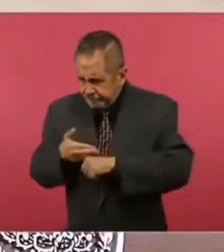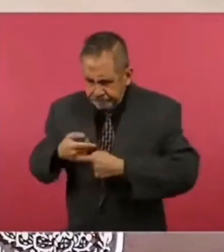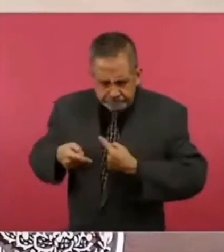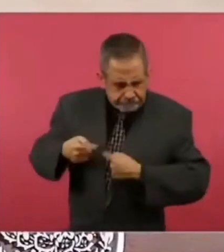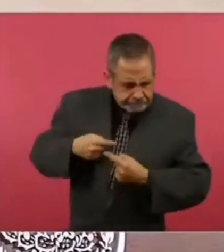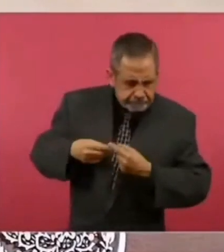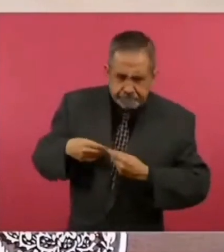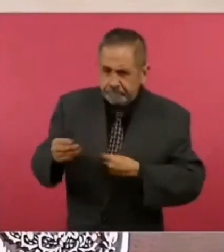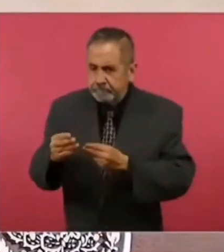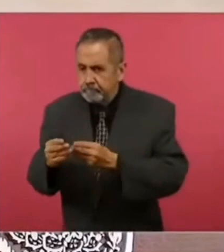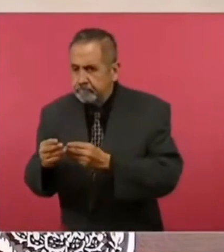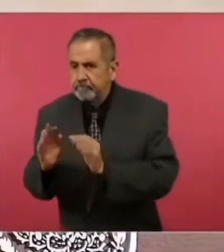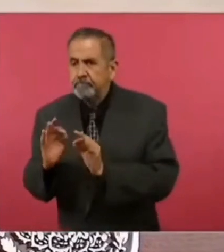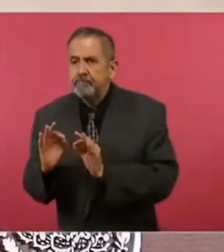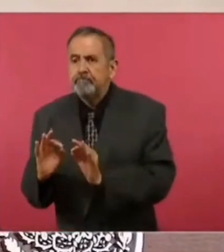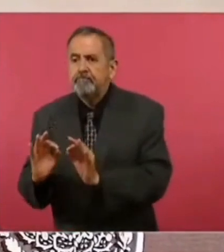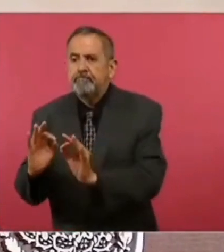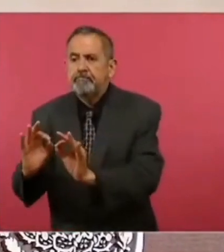funciona.